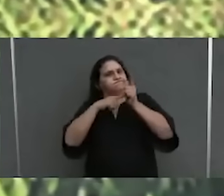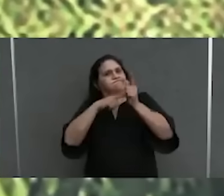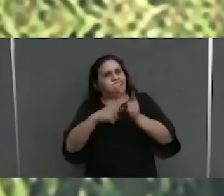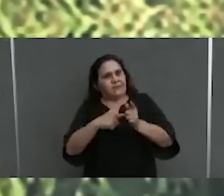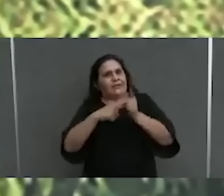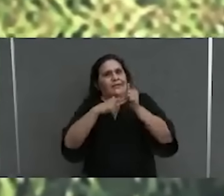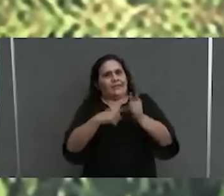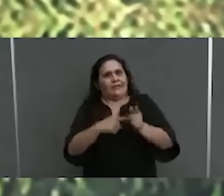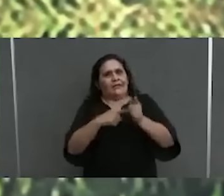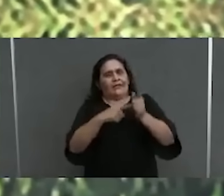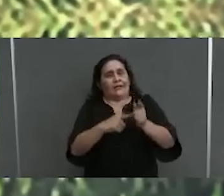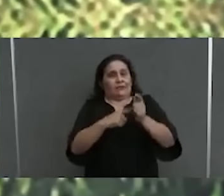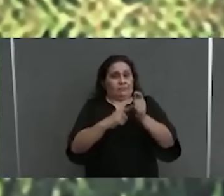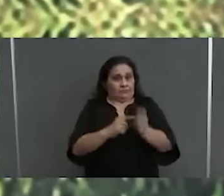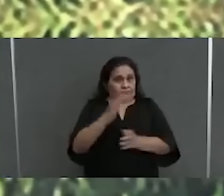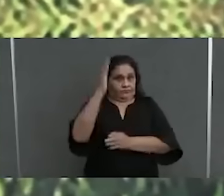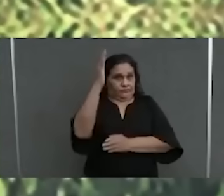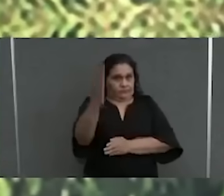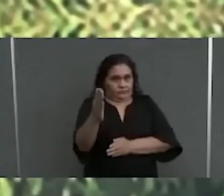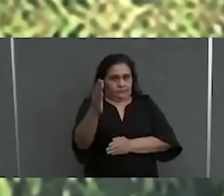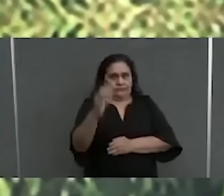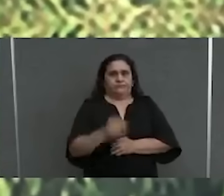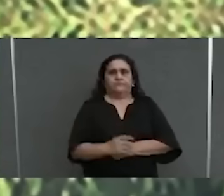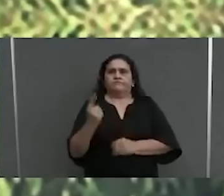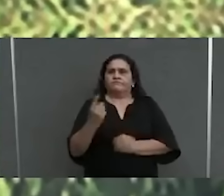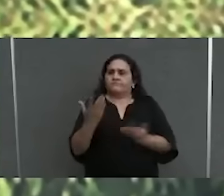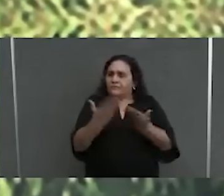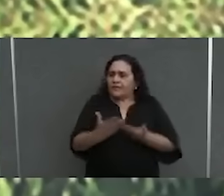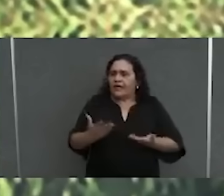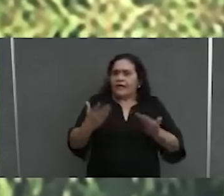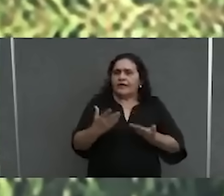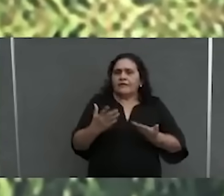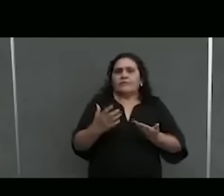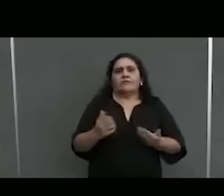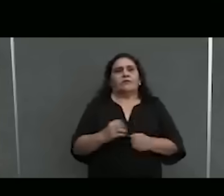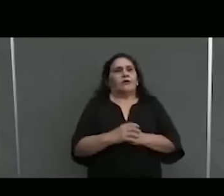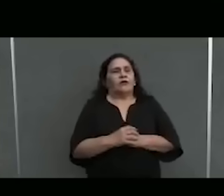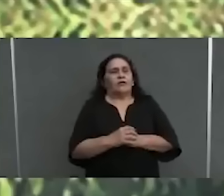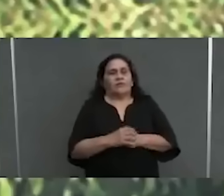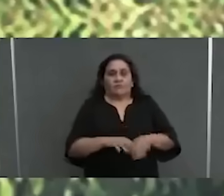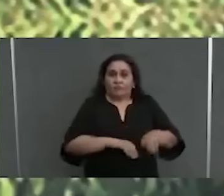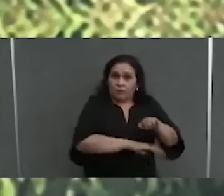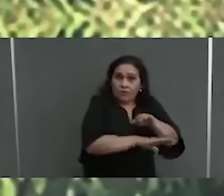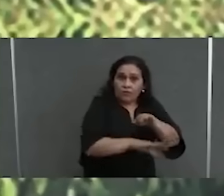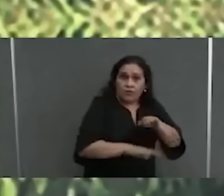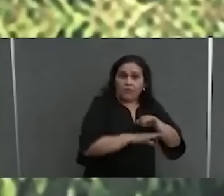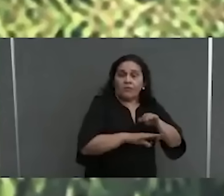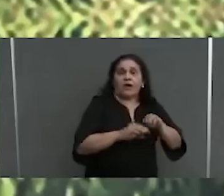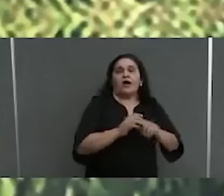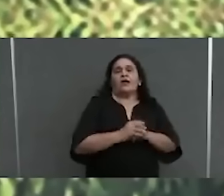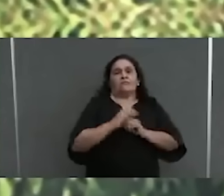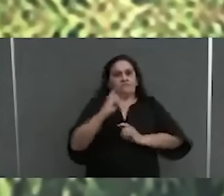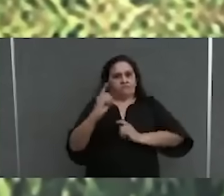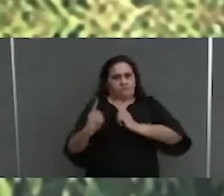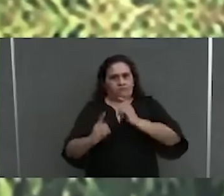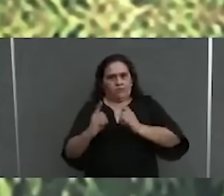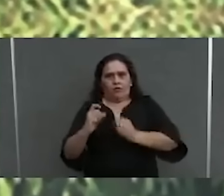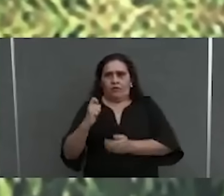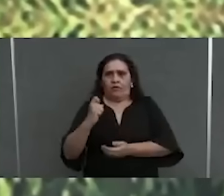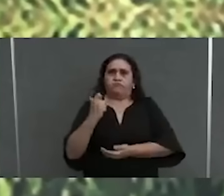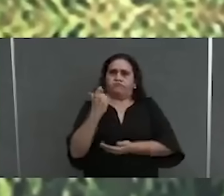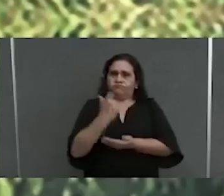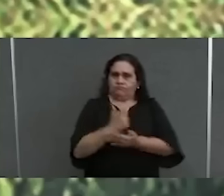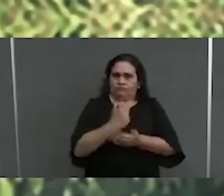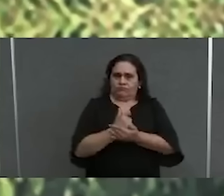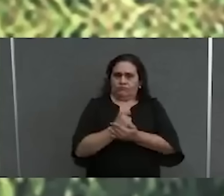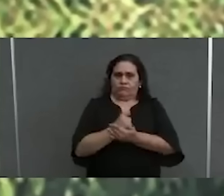plazo? ¿Qué es lo que estamos haciendo para poder generar las bases del desarrollo económico de Yucatán de los próximos 20 y